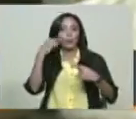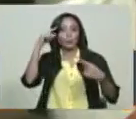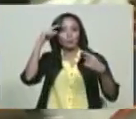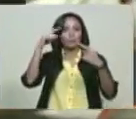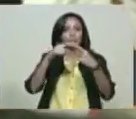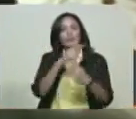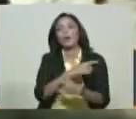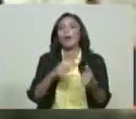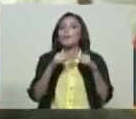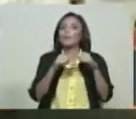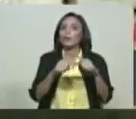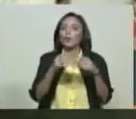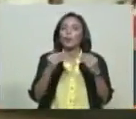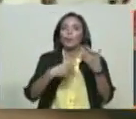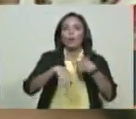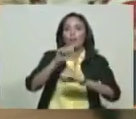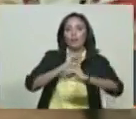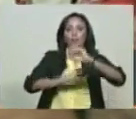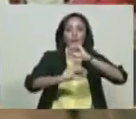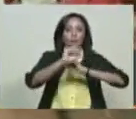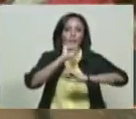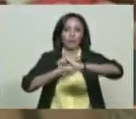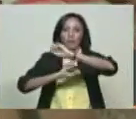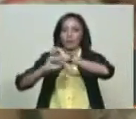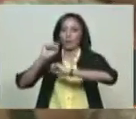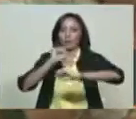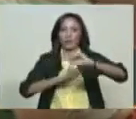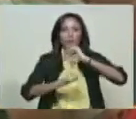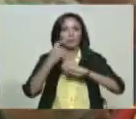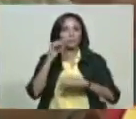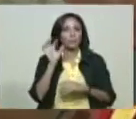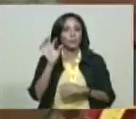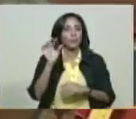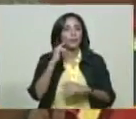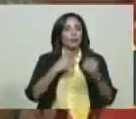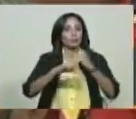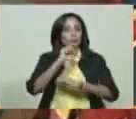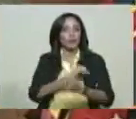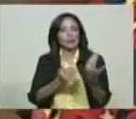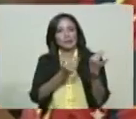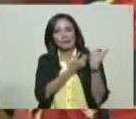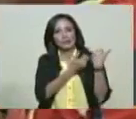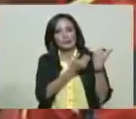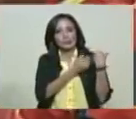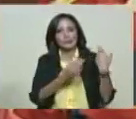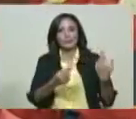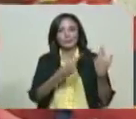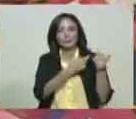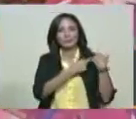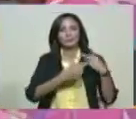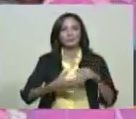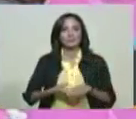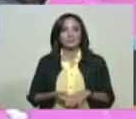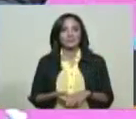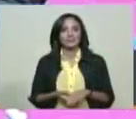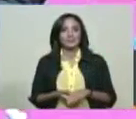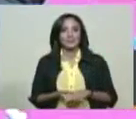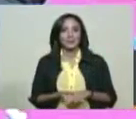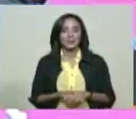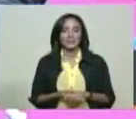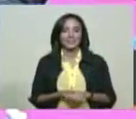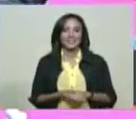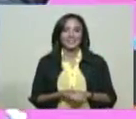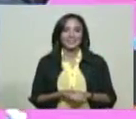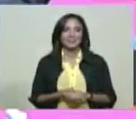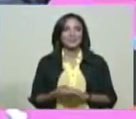siempre cuidar abonar y mientras más responsabilidad tenga uno más responsabilidad tiene para